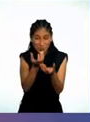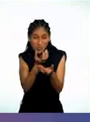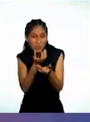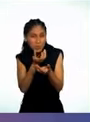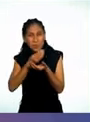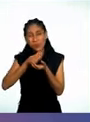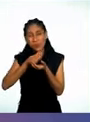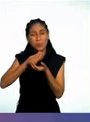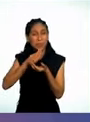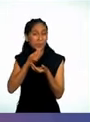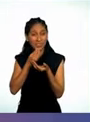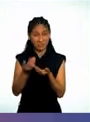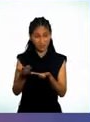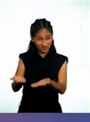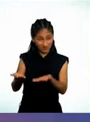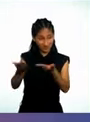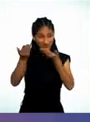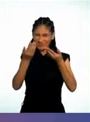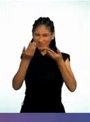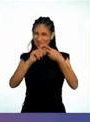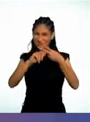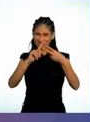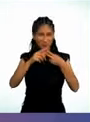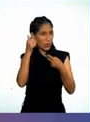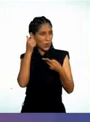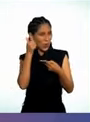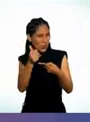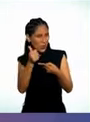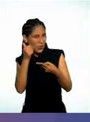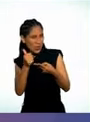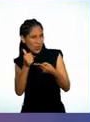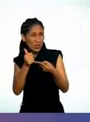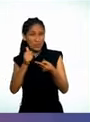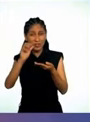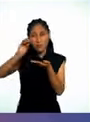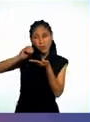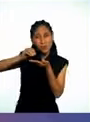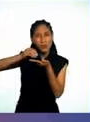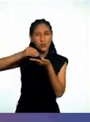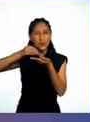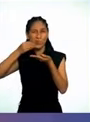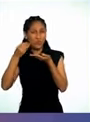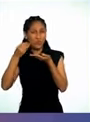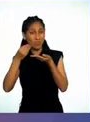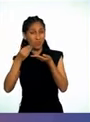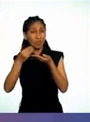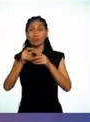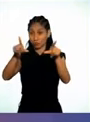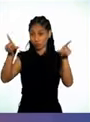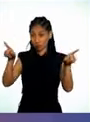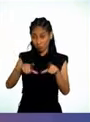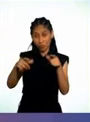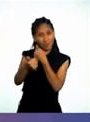tráigame good cupcake from ayacucho